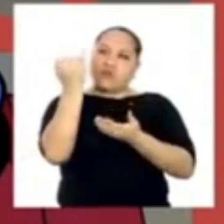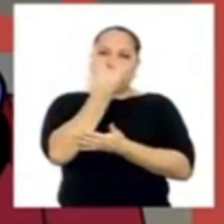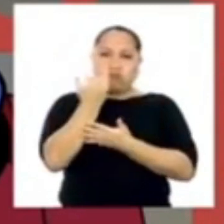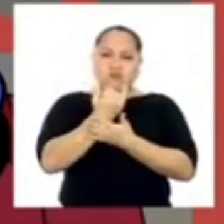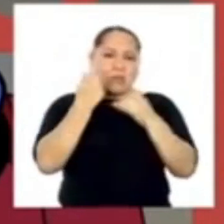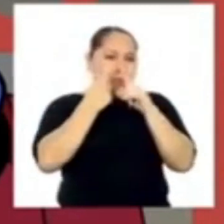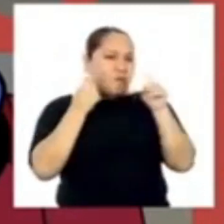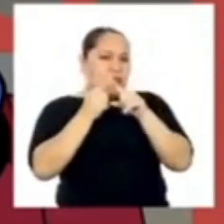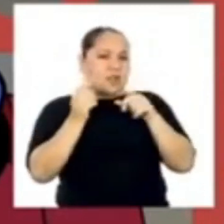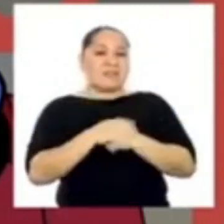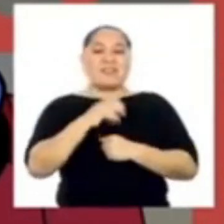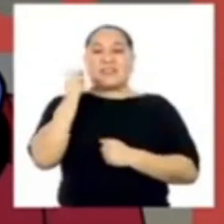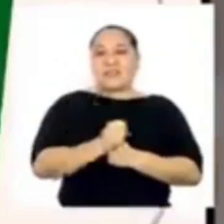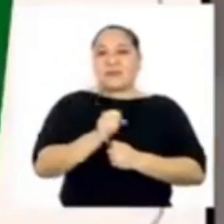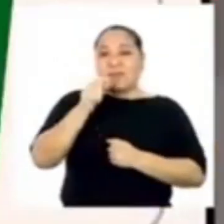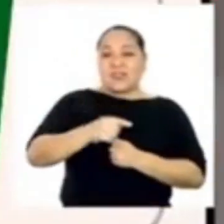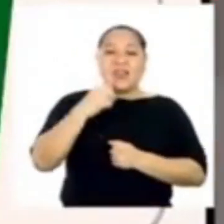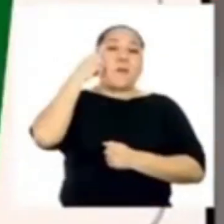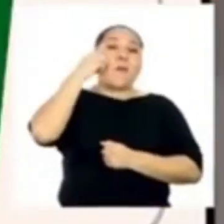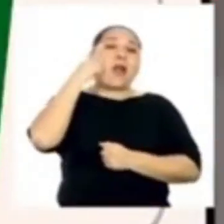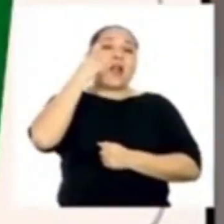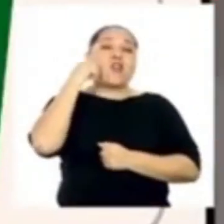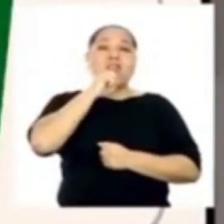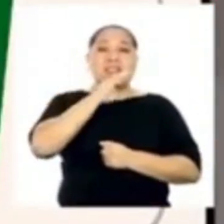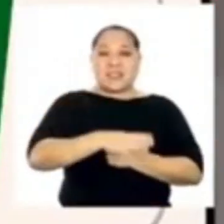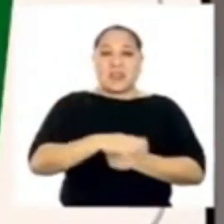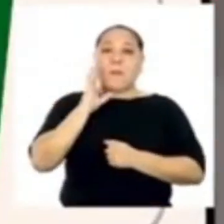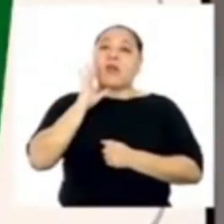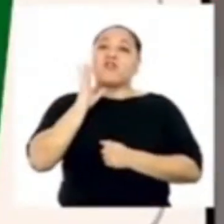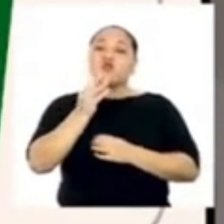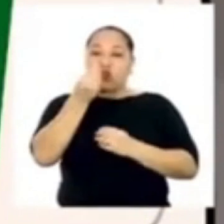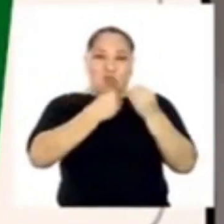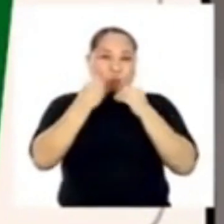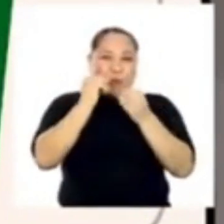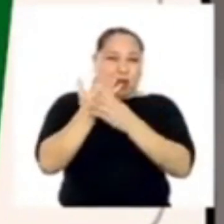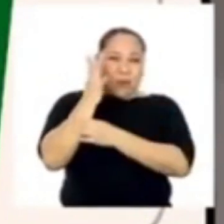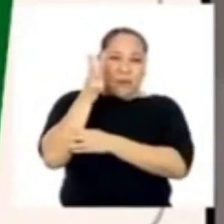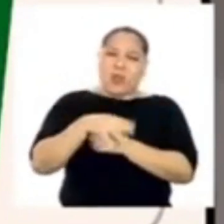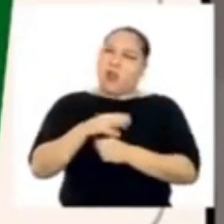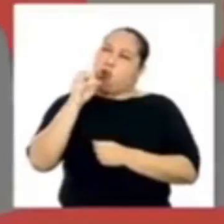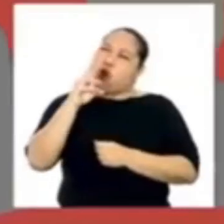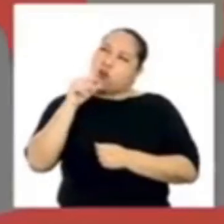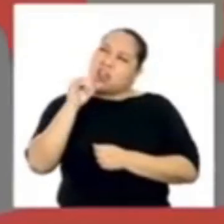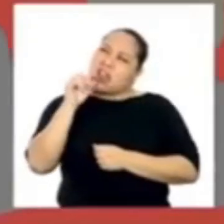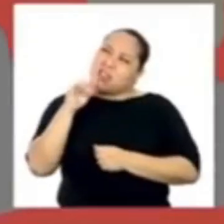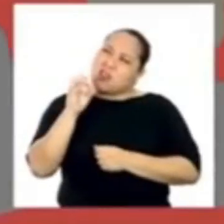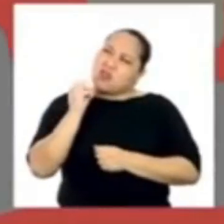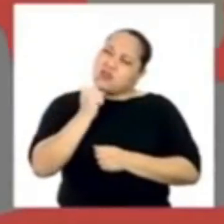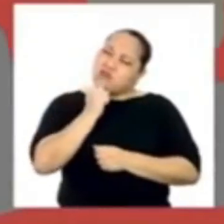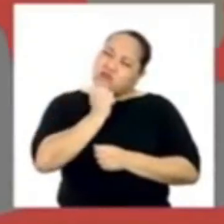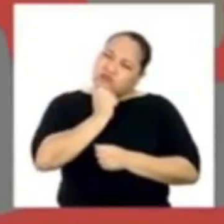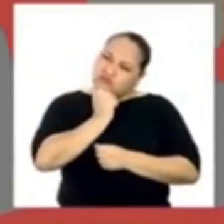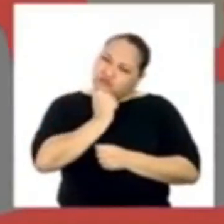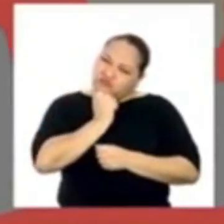pero nosotros lo decoramos distinto. Sí, y en el marrón dice residuos orgánicos.